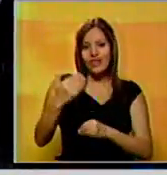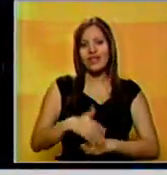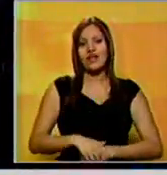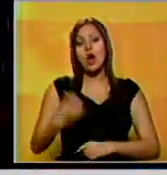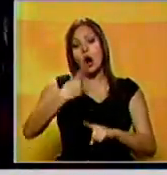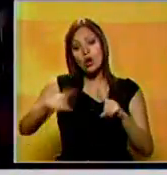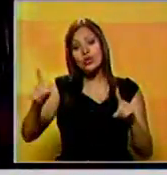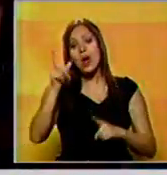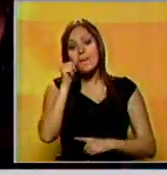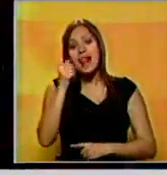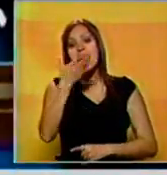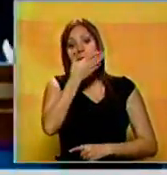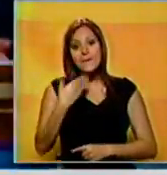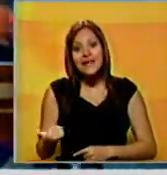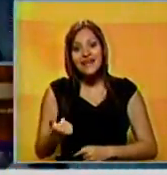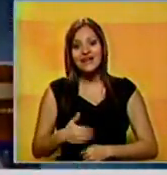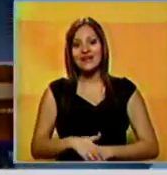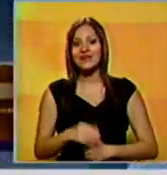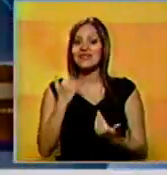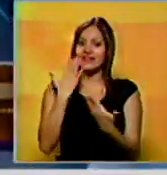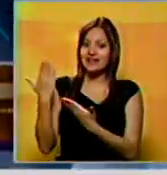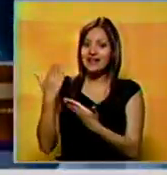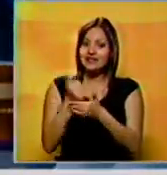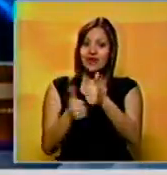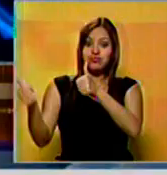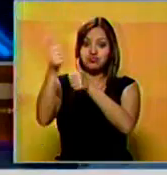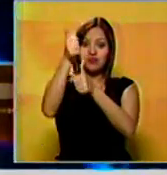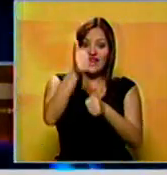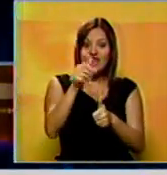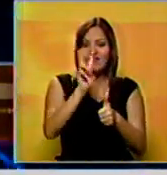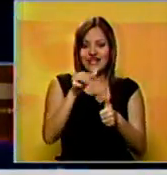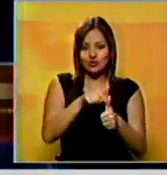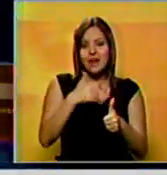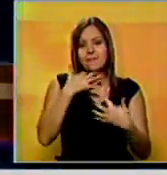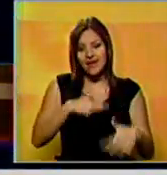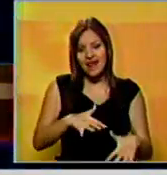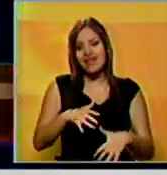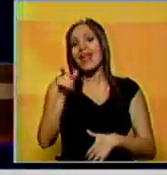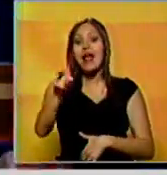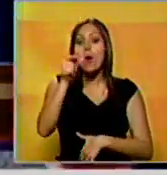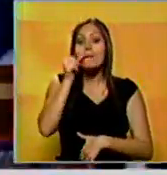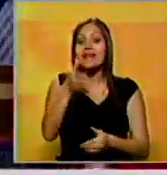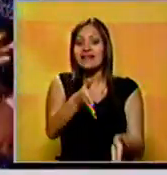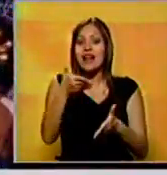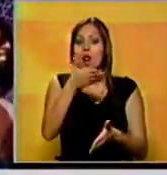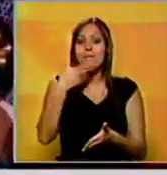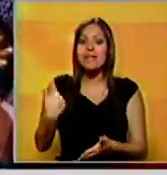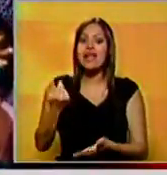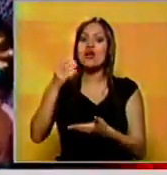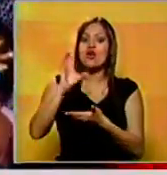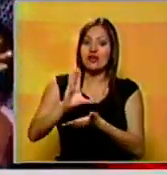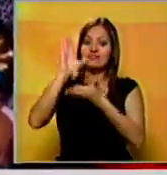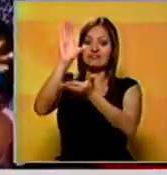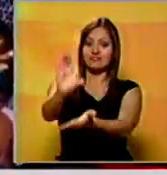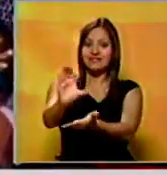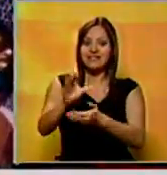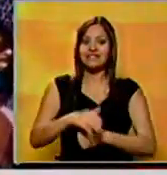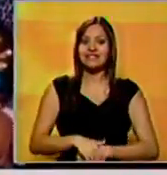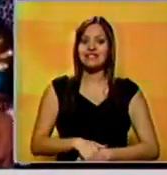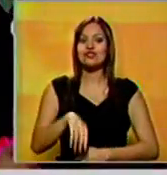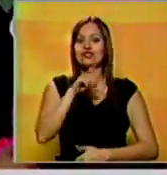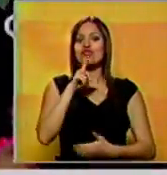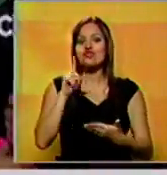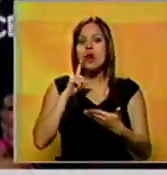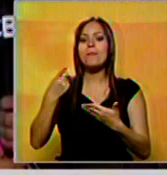se alzó por encima de nuestro querido Ricardo Montaner y se llevó el Grammy a Mejor Álbum Pop Latino por el tema